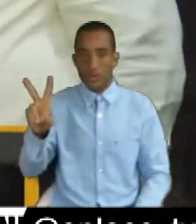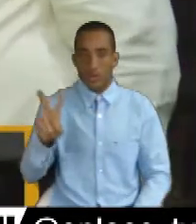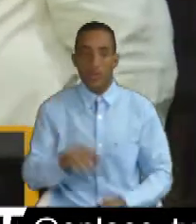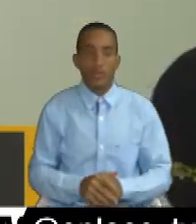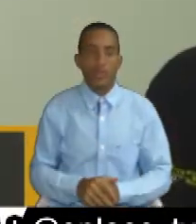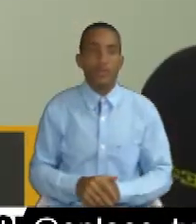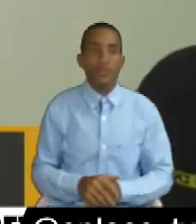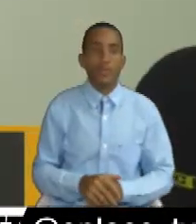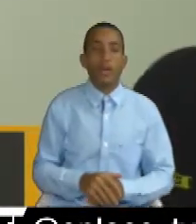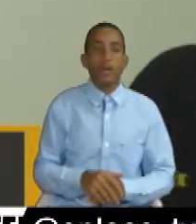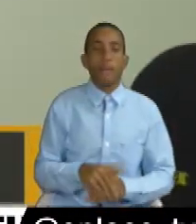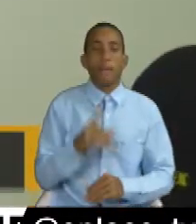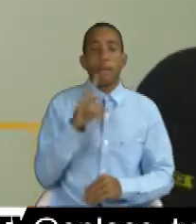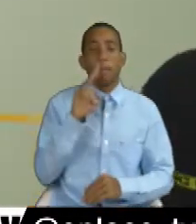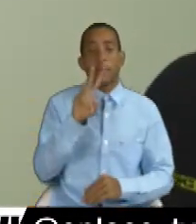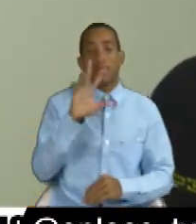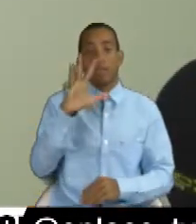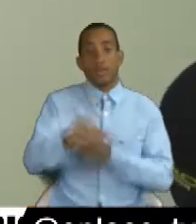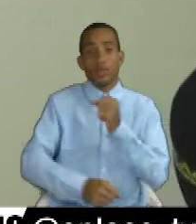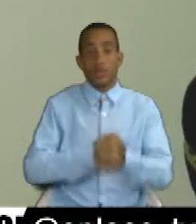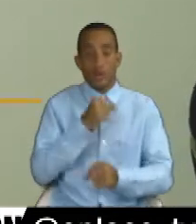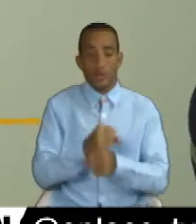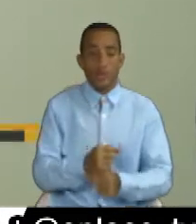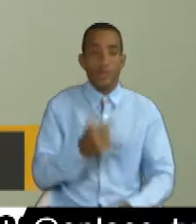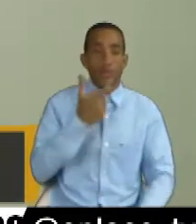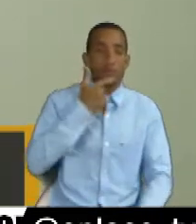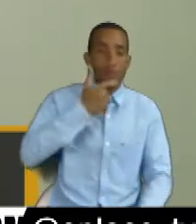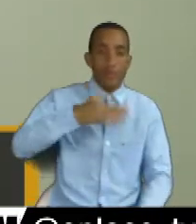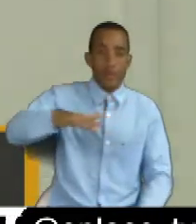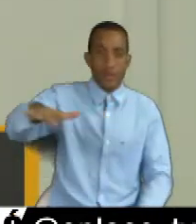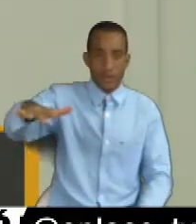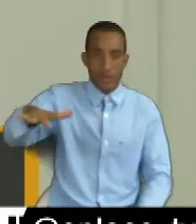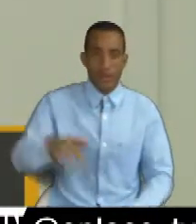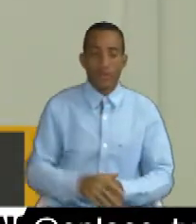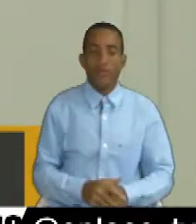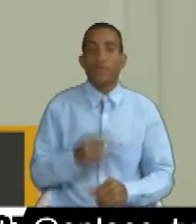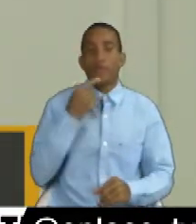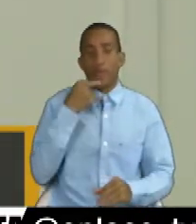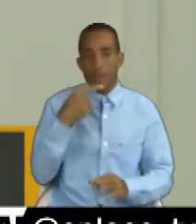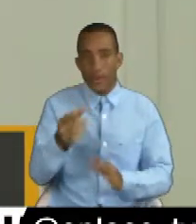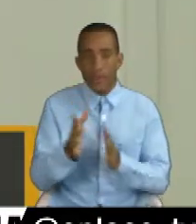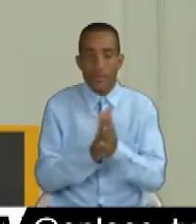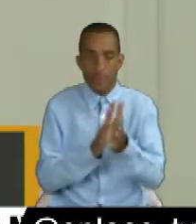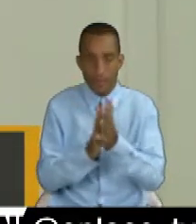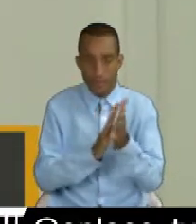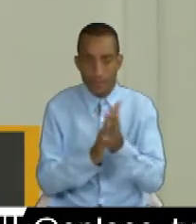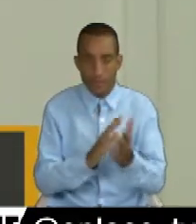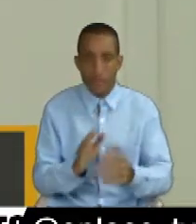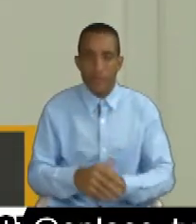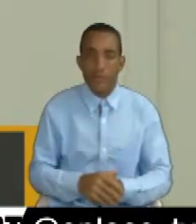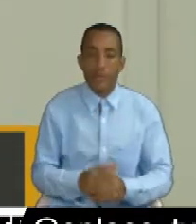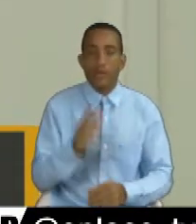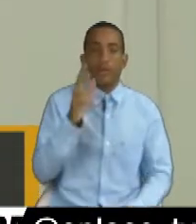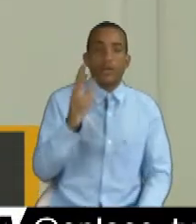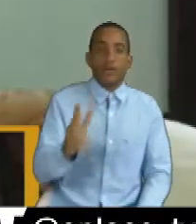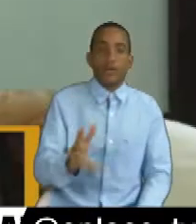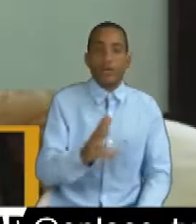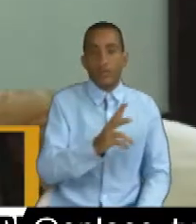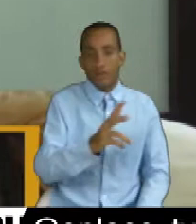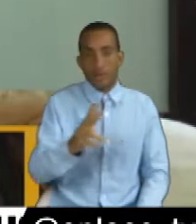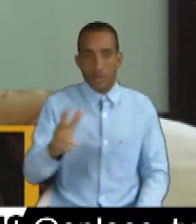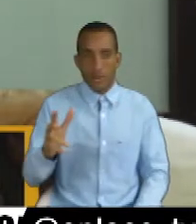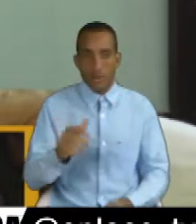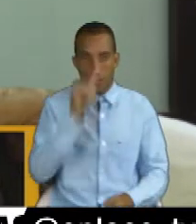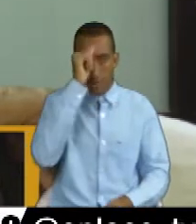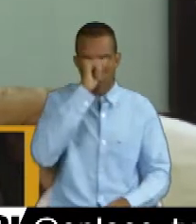Cincelejo, Sucre, Monseñor Nelache Beltrán, y por ello la diócesis de Barranca Bermeja dedicará su Eucaristía este domingo en la catedral para recordar este hecho. El 6